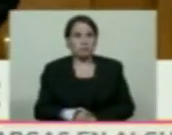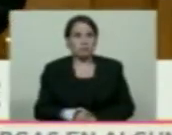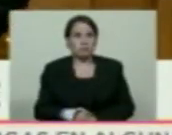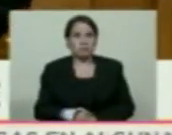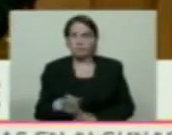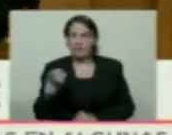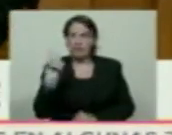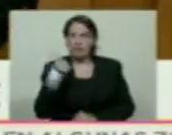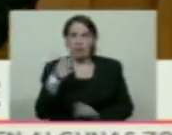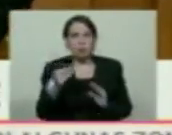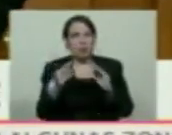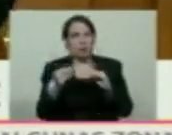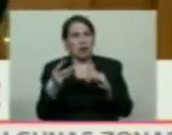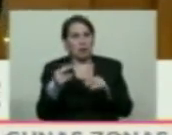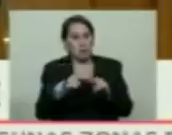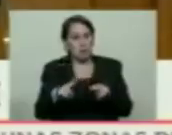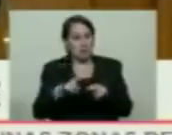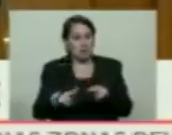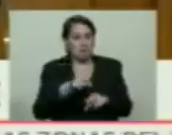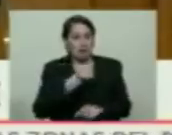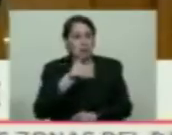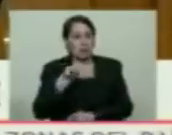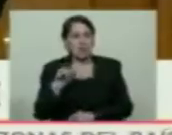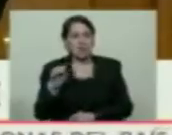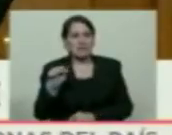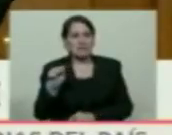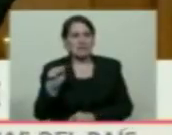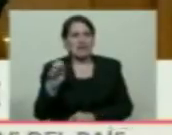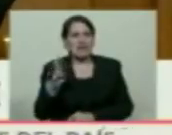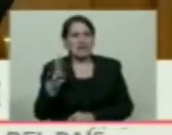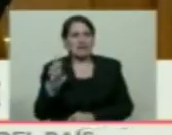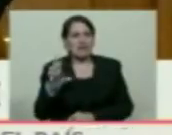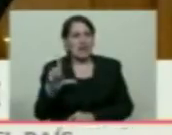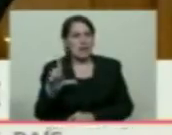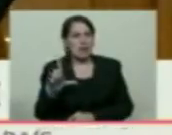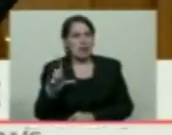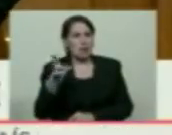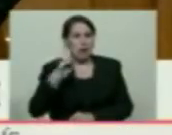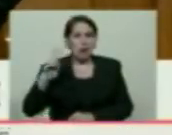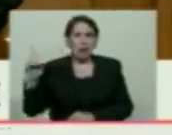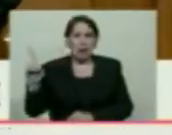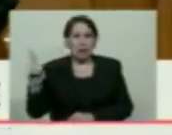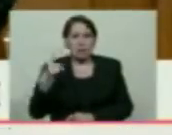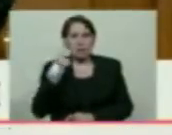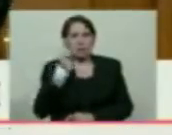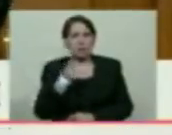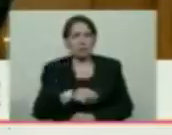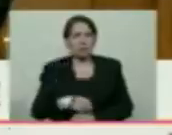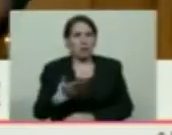Ayer yo hablé con una niña, ay, ¿cómo se llama? Isabel. Tengo un programa de radio ahora, como no tengo tiempo libre, un programa de